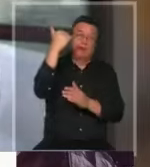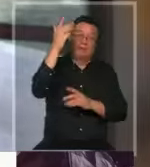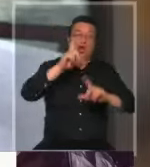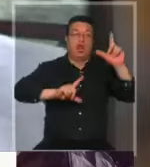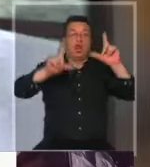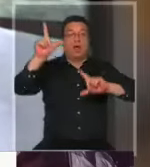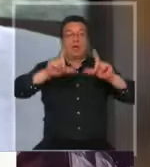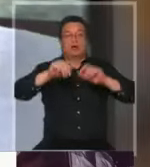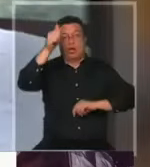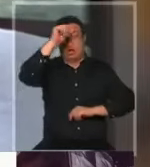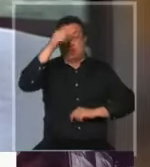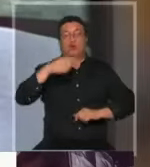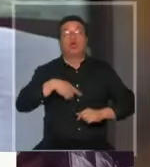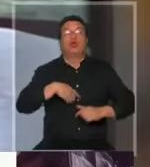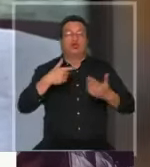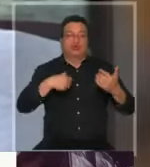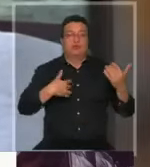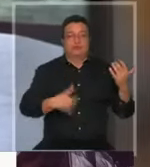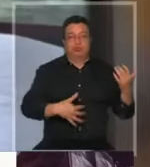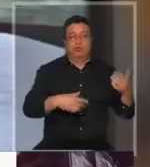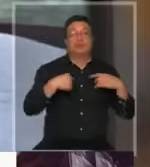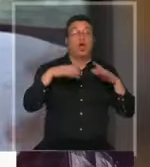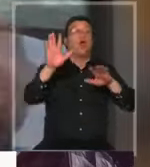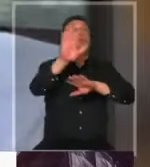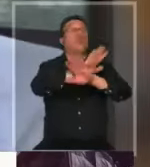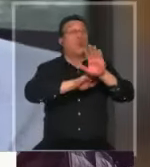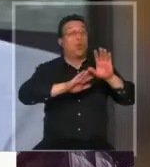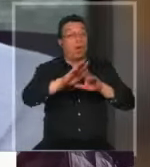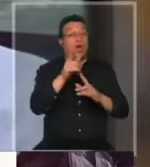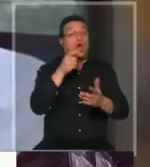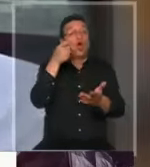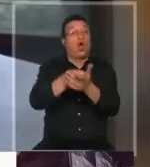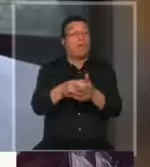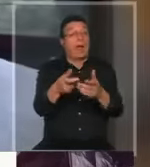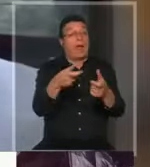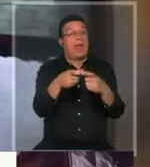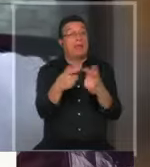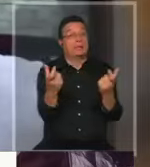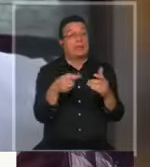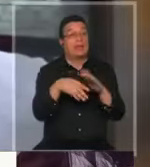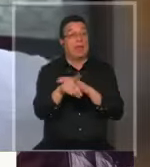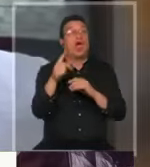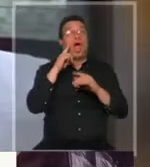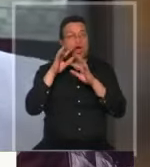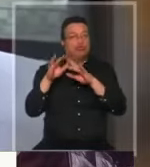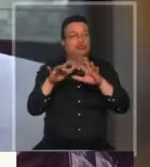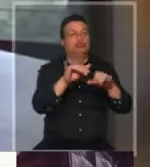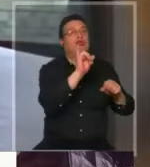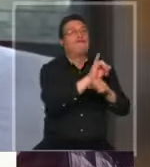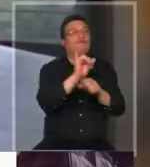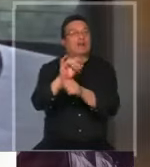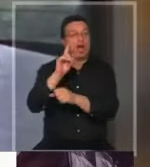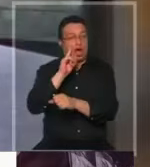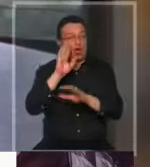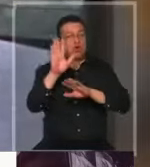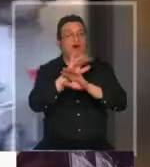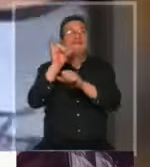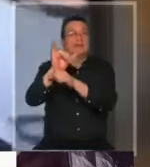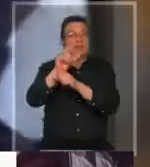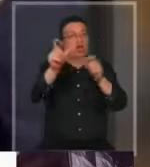donde voy a estar tocando, pero sobre todo a tener mucho cuidado cuando compren su entrada, porque andan dando vuelta entradas falsas, gente que está